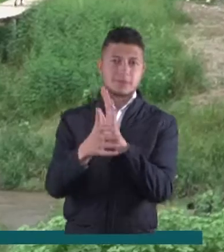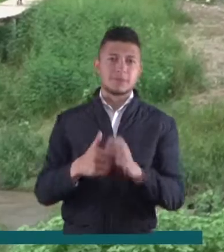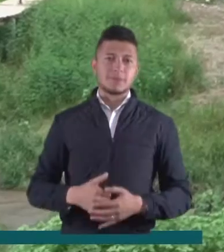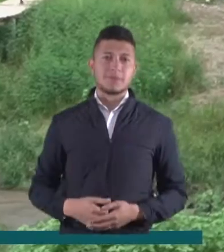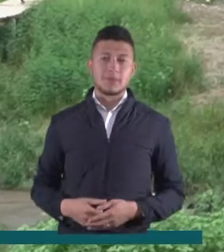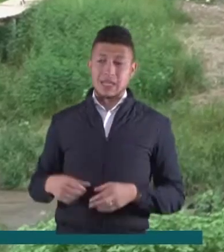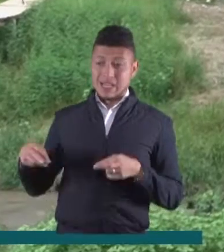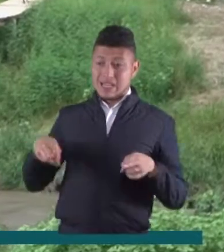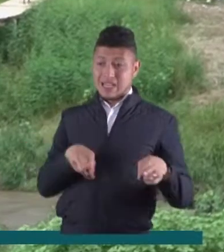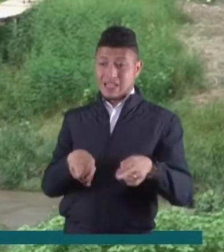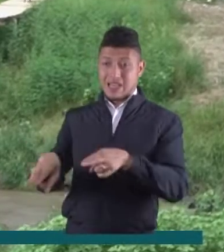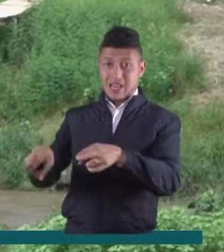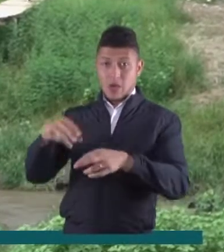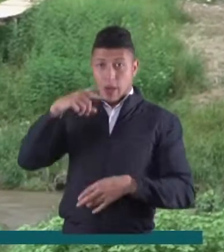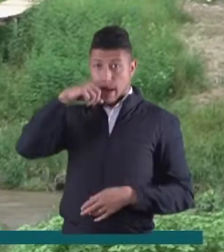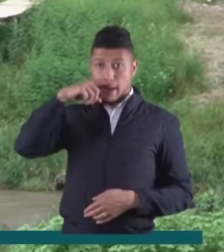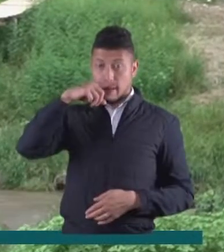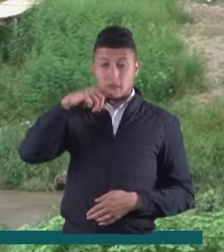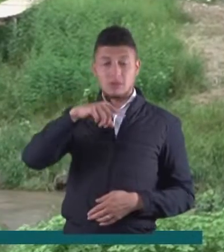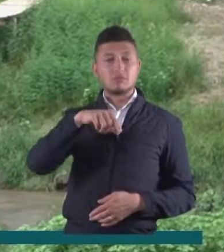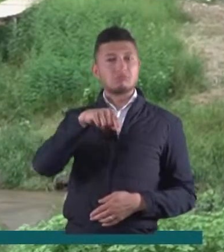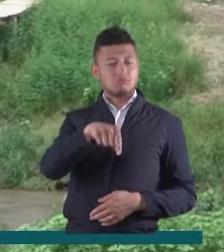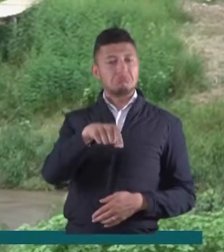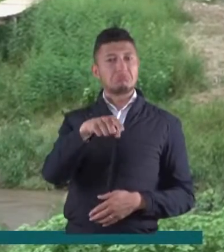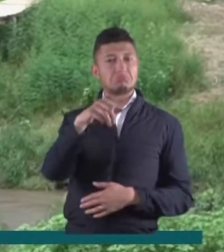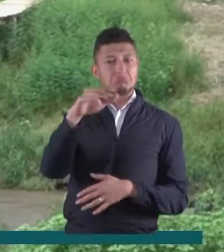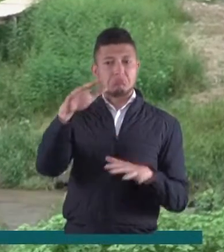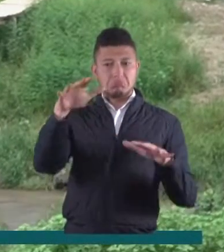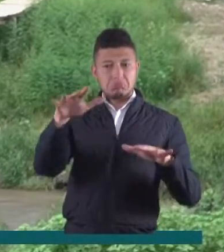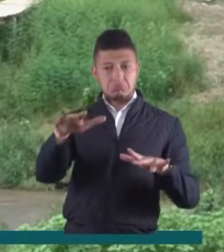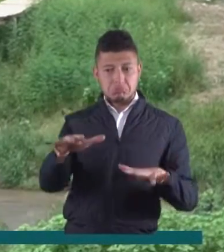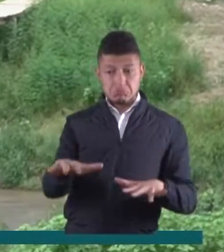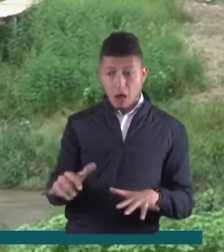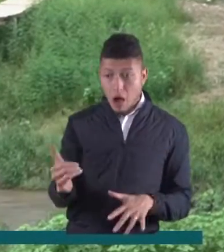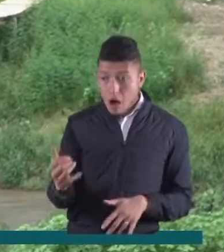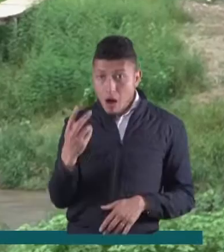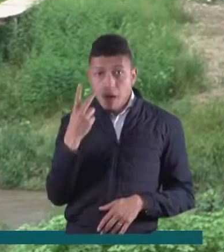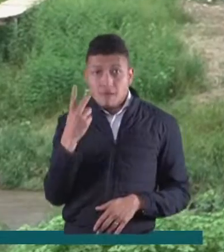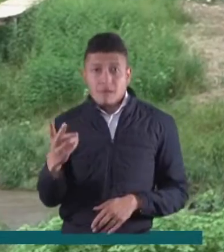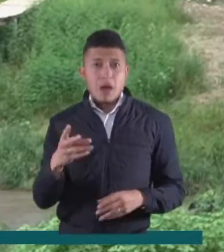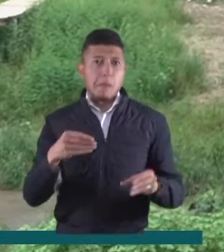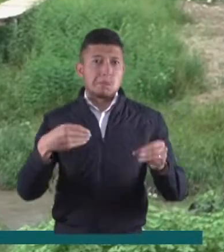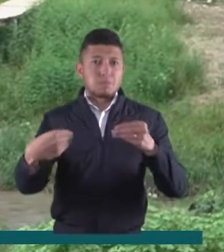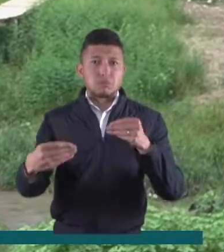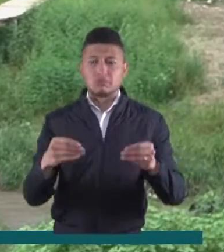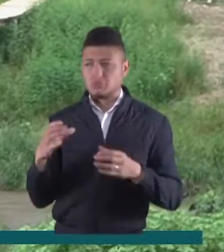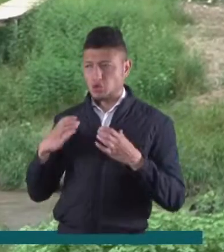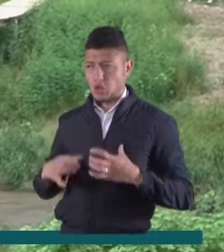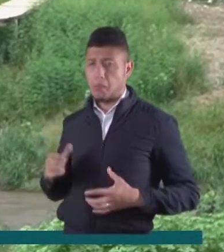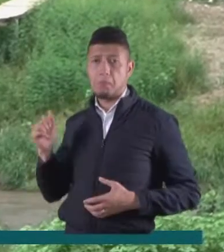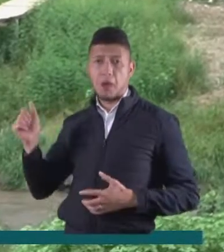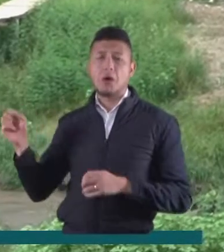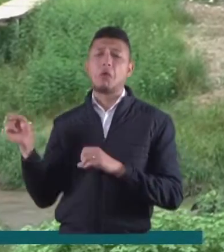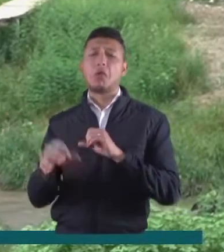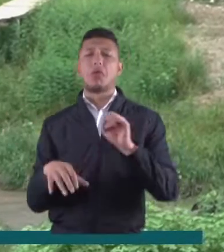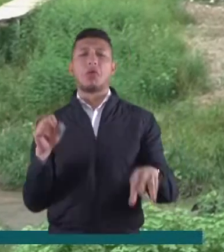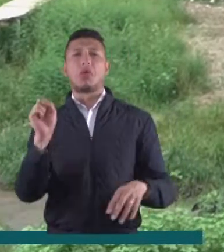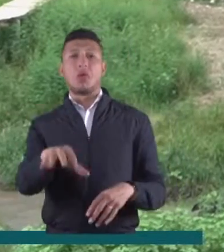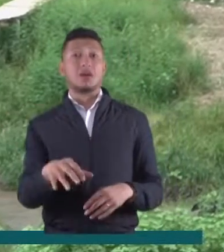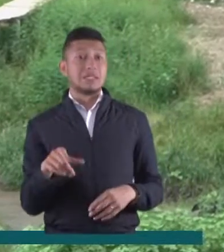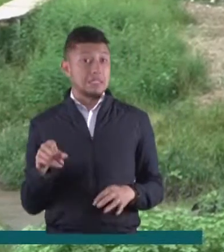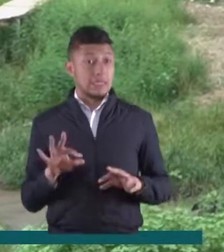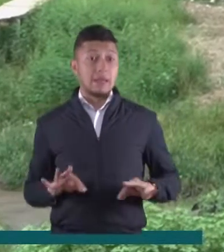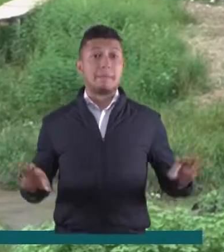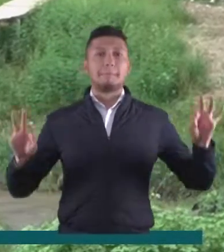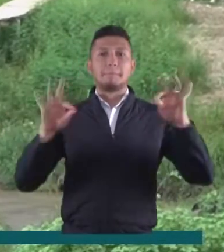el bajo cauce del río Amazonas ha evidenciado gran cantidad de plásticos y desechos arrojados por la misma ciudadanía es por eso que